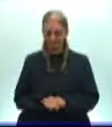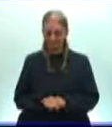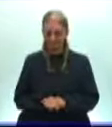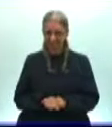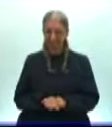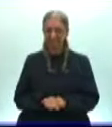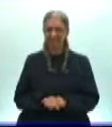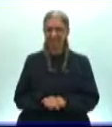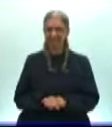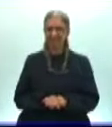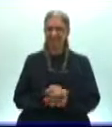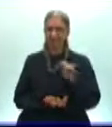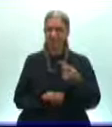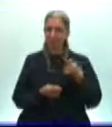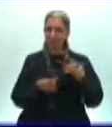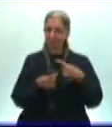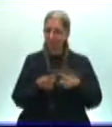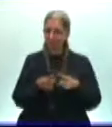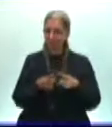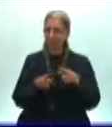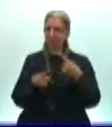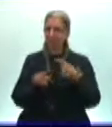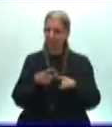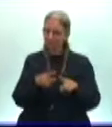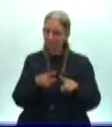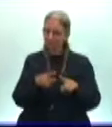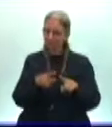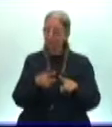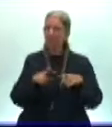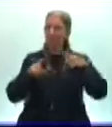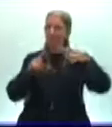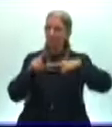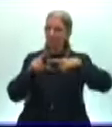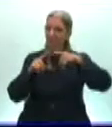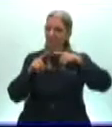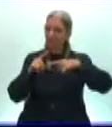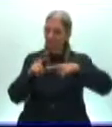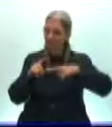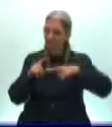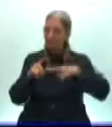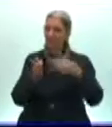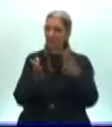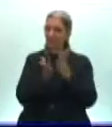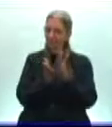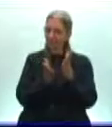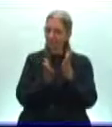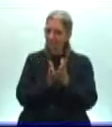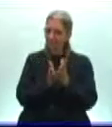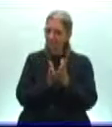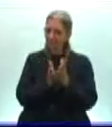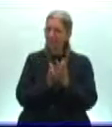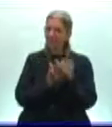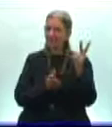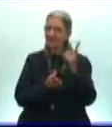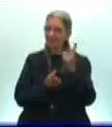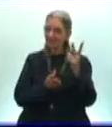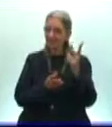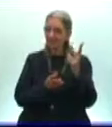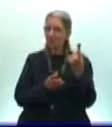Vamos a pasar ahora a orientar el contenido de los estudiantes de segundo año de